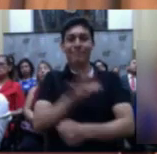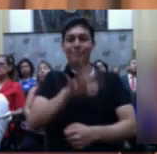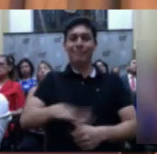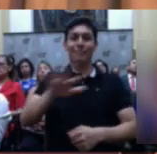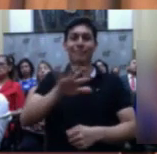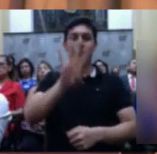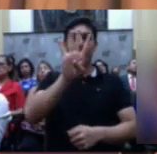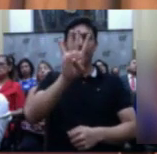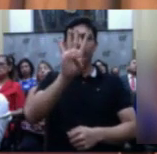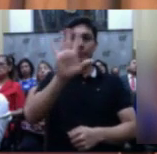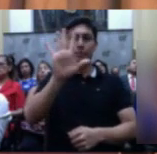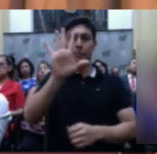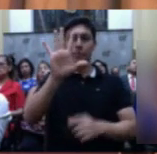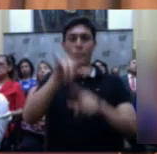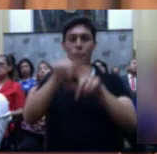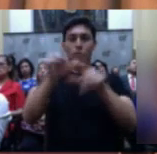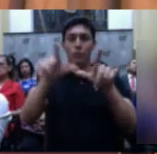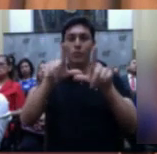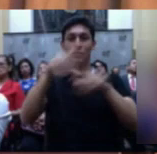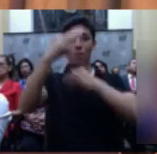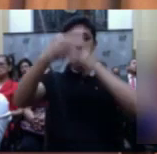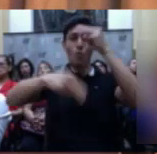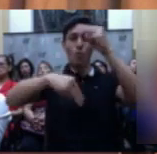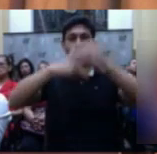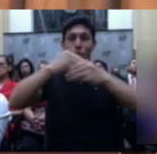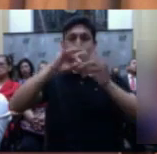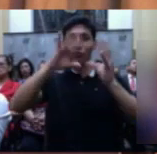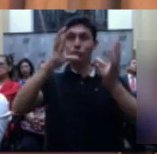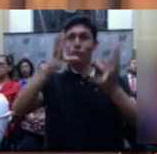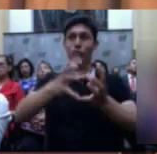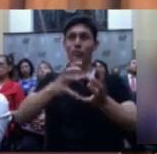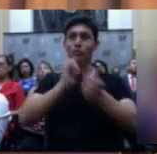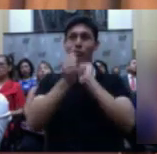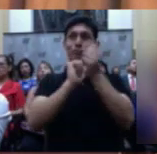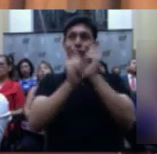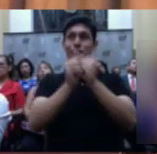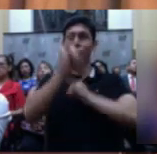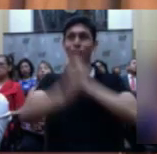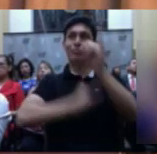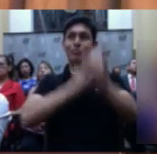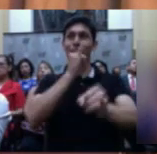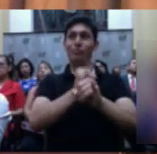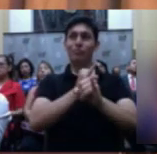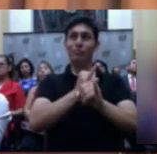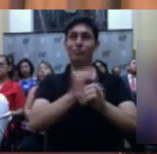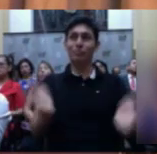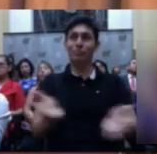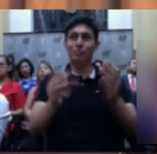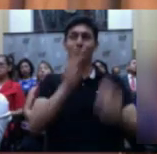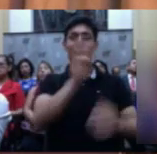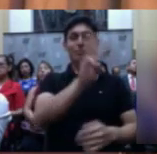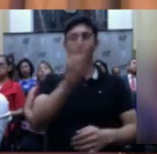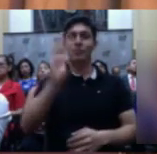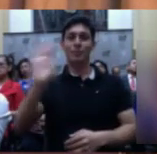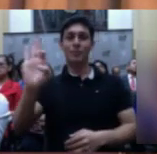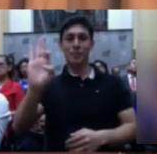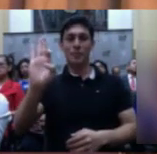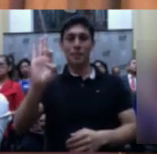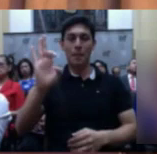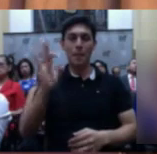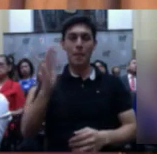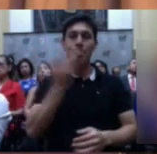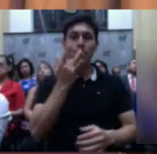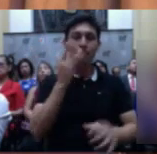del mundo en el marco del concurso internacional promovido por WWF para elegir a las